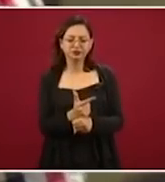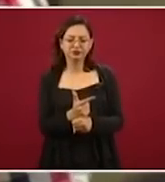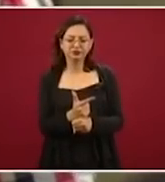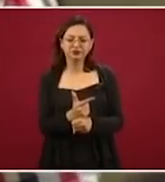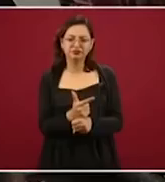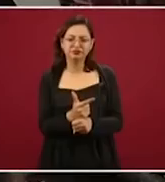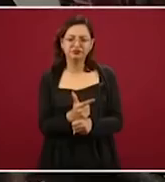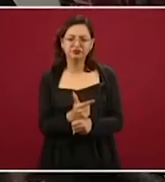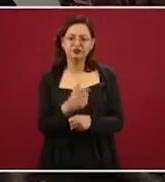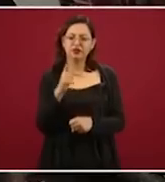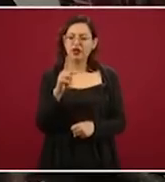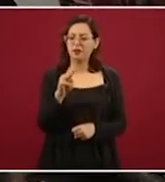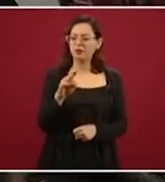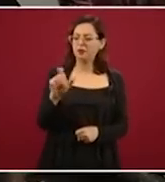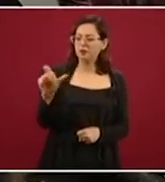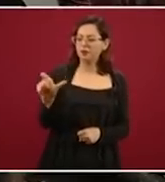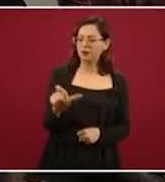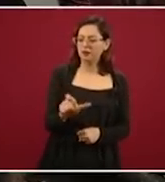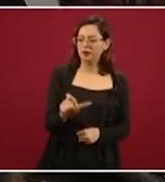Pemex había perdido